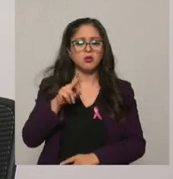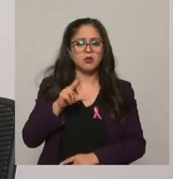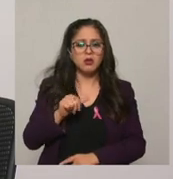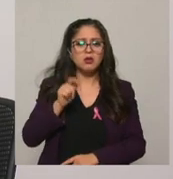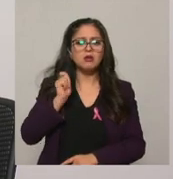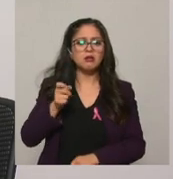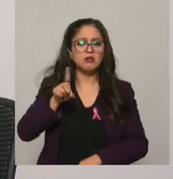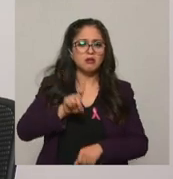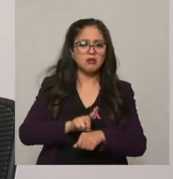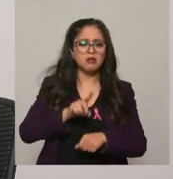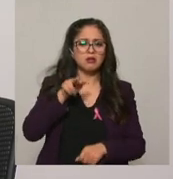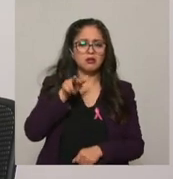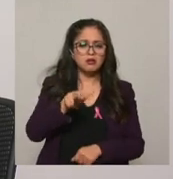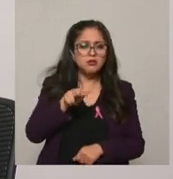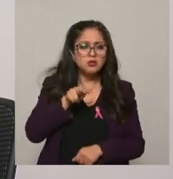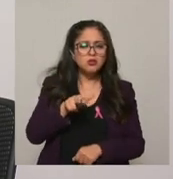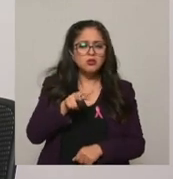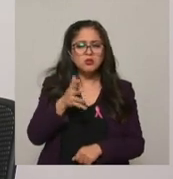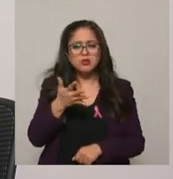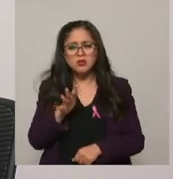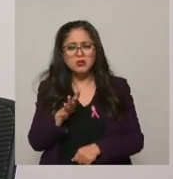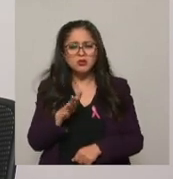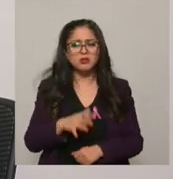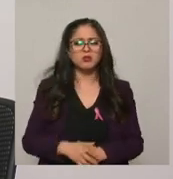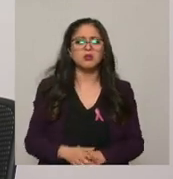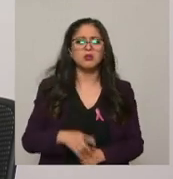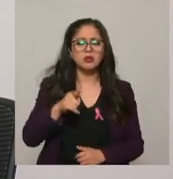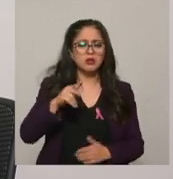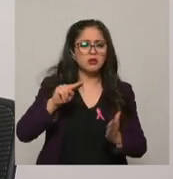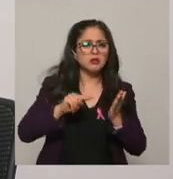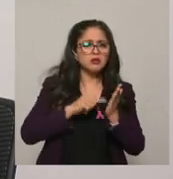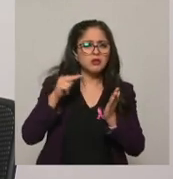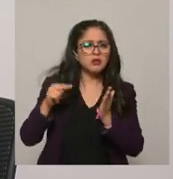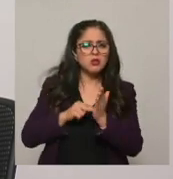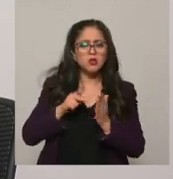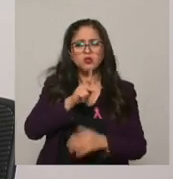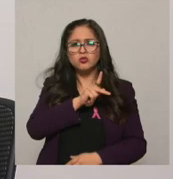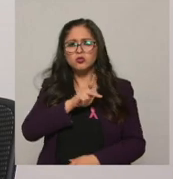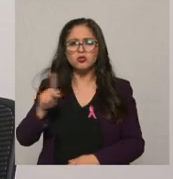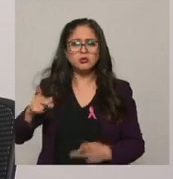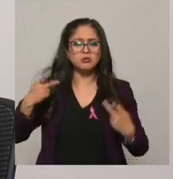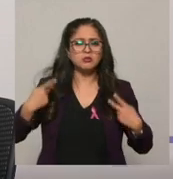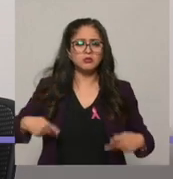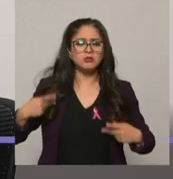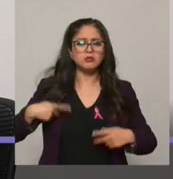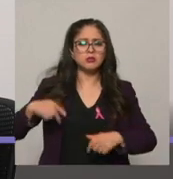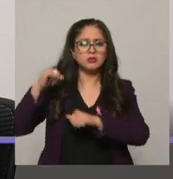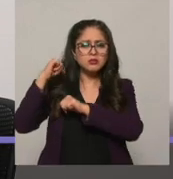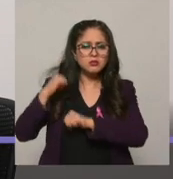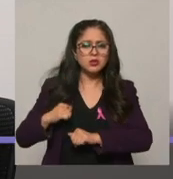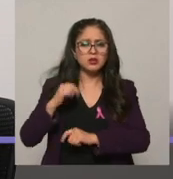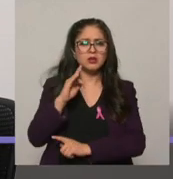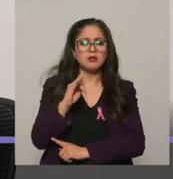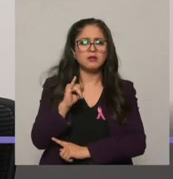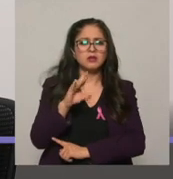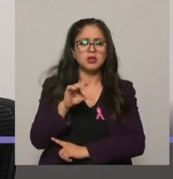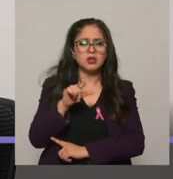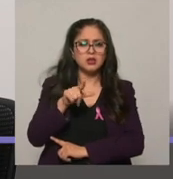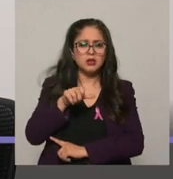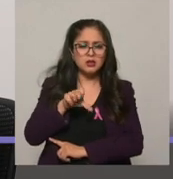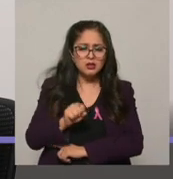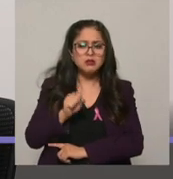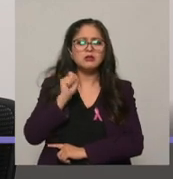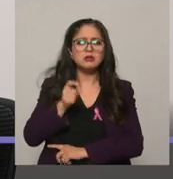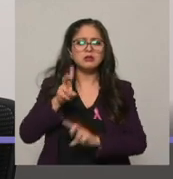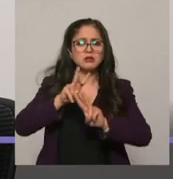en el 18, me parece, ¿verdad? Sí, en el así es. 18. Firmaron todos los procuradores y fiscalías a nivel